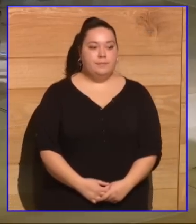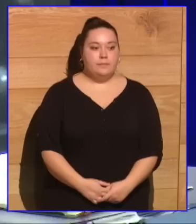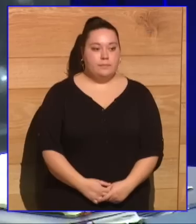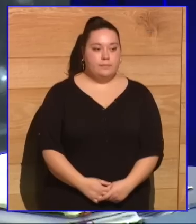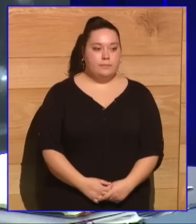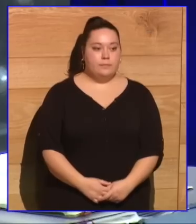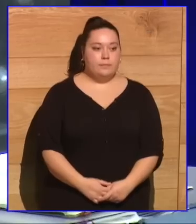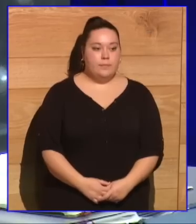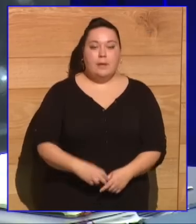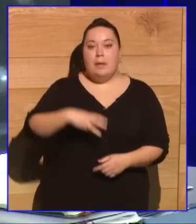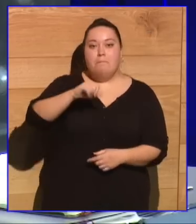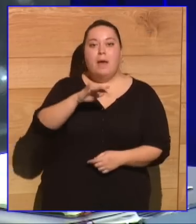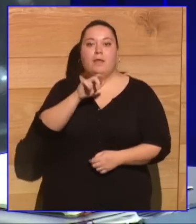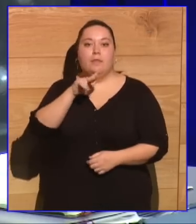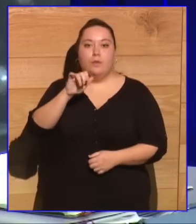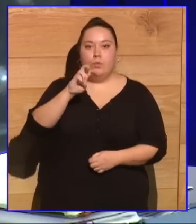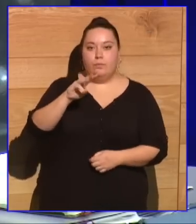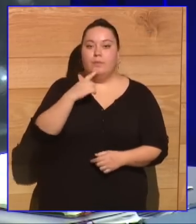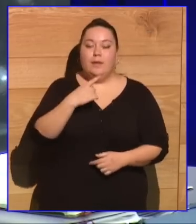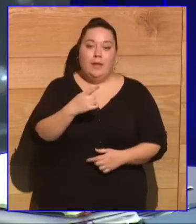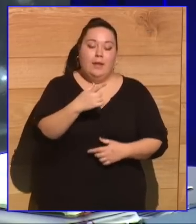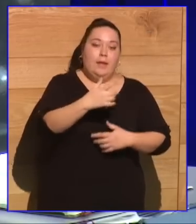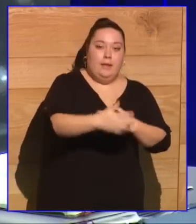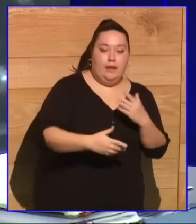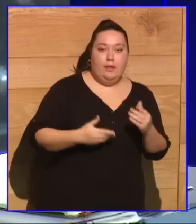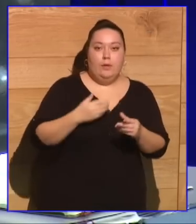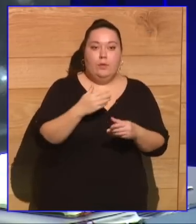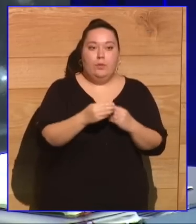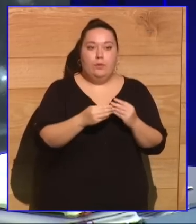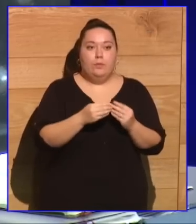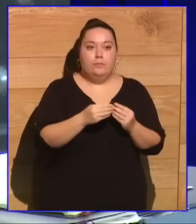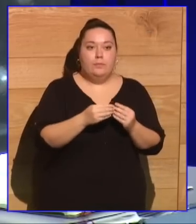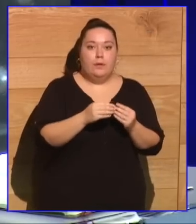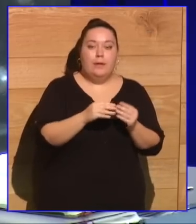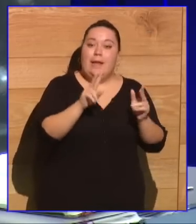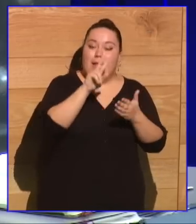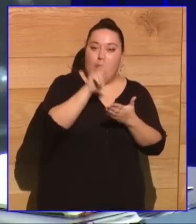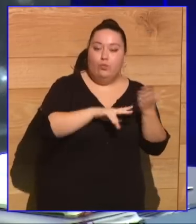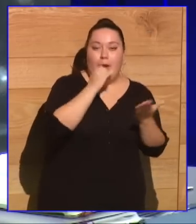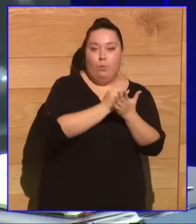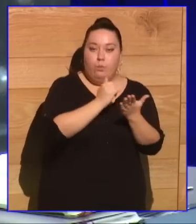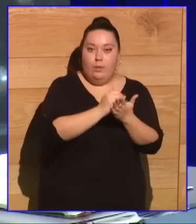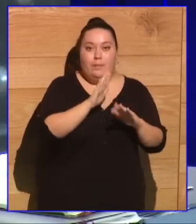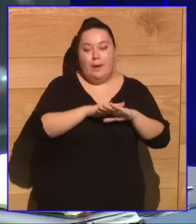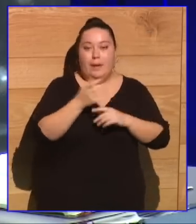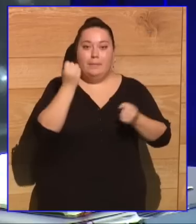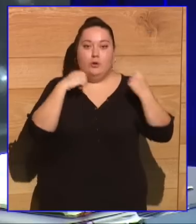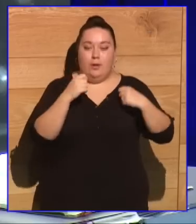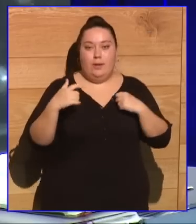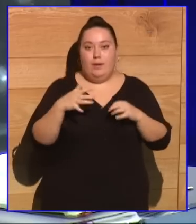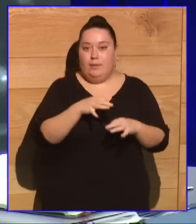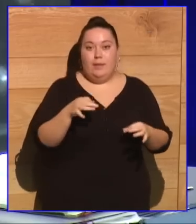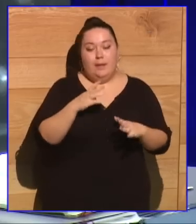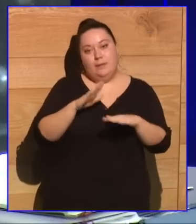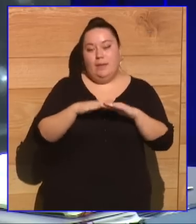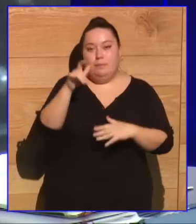Matthew Modine, curiosamente, hizo la lectura, la prueba para el personaje de Al, que es el que hace